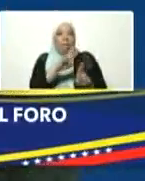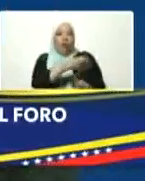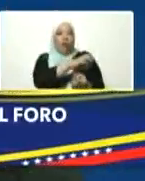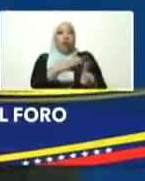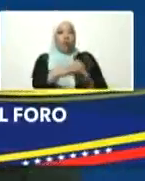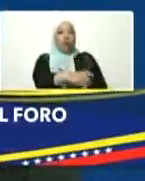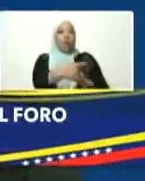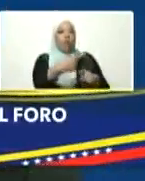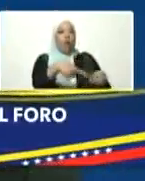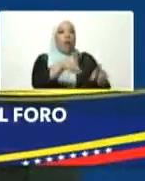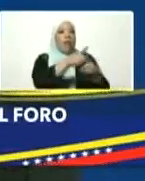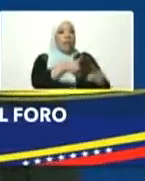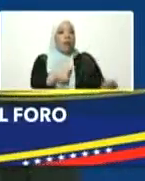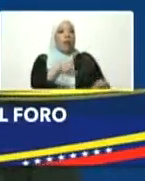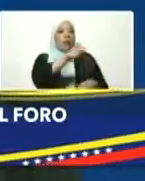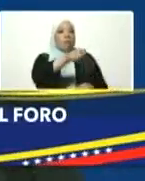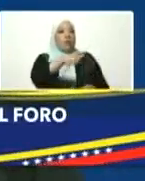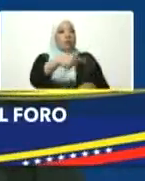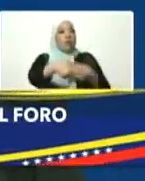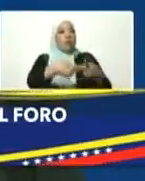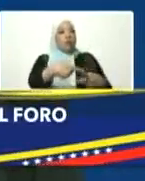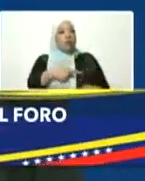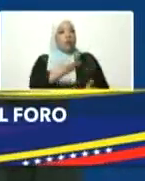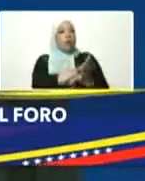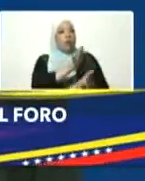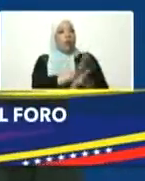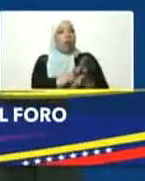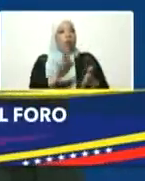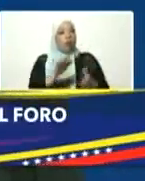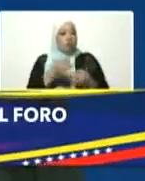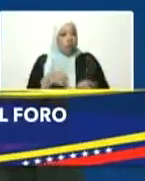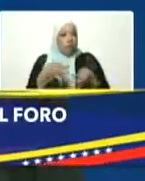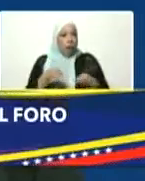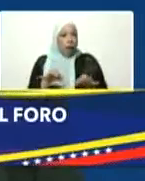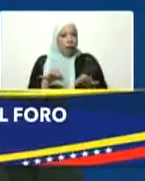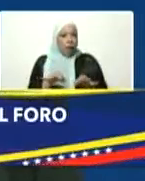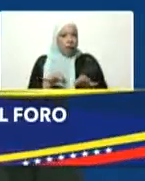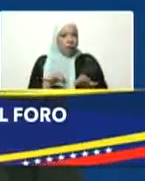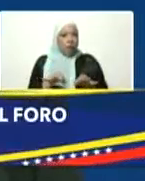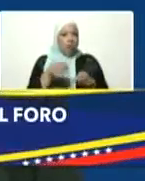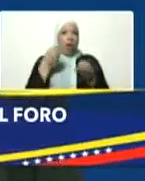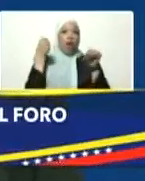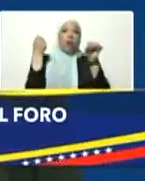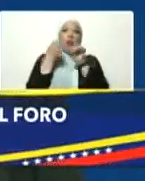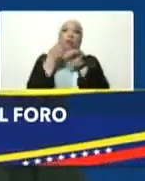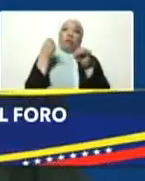decisión por la forma en que deben de organizarse y trabajar,